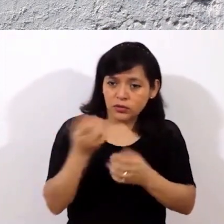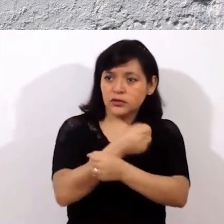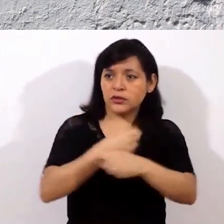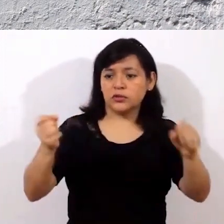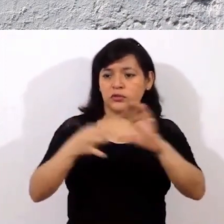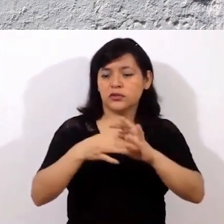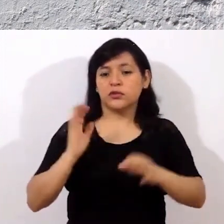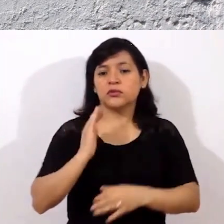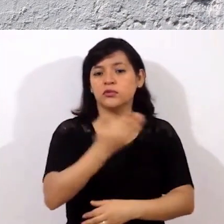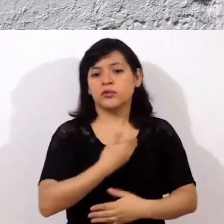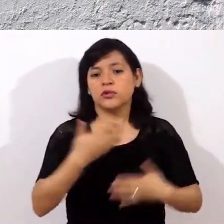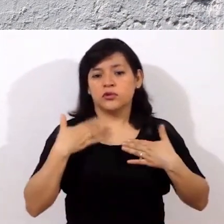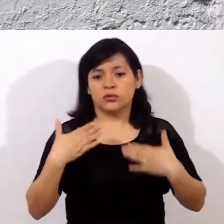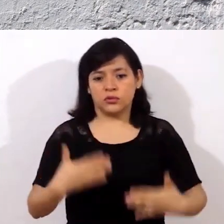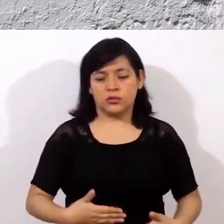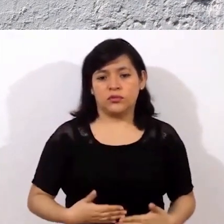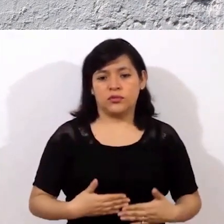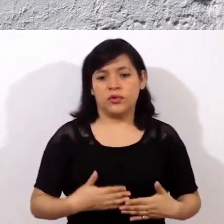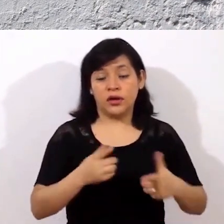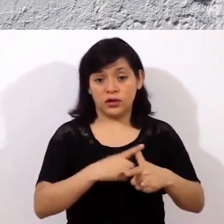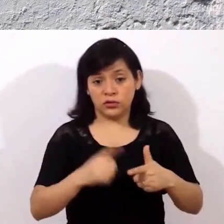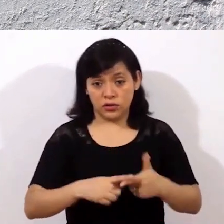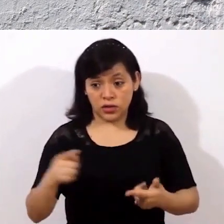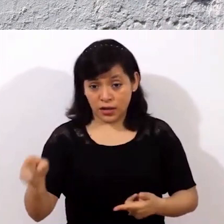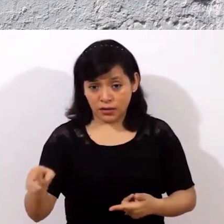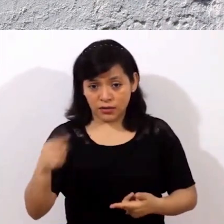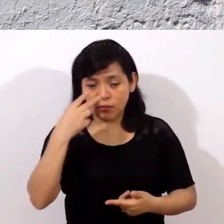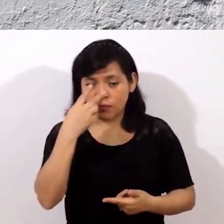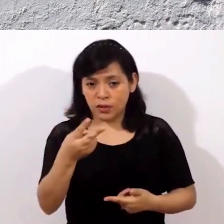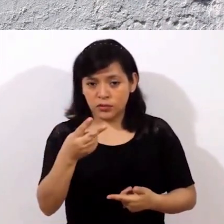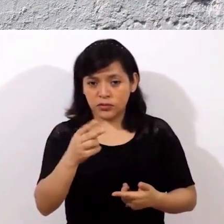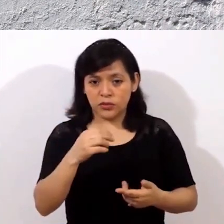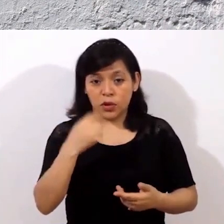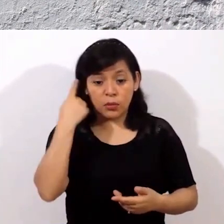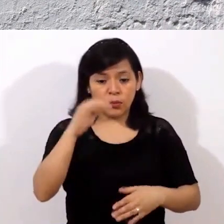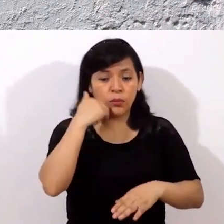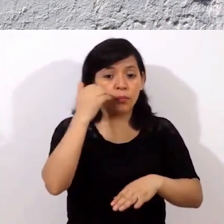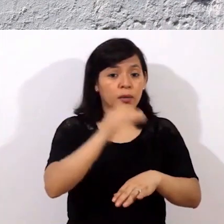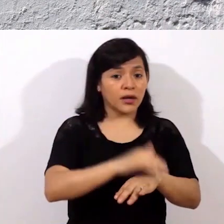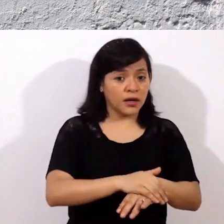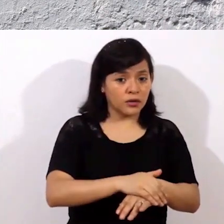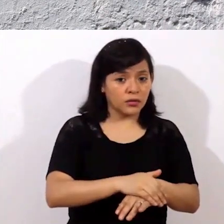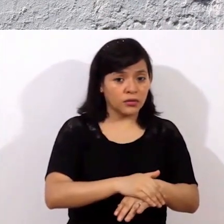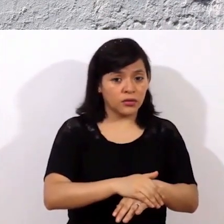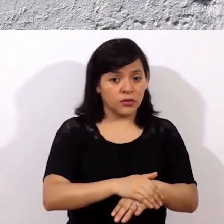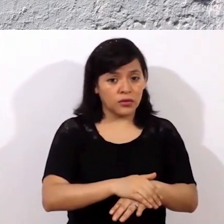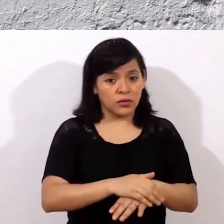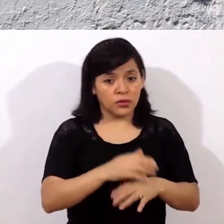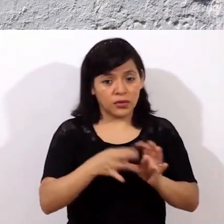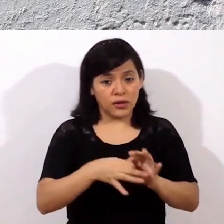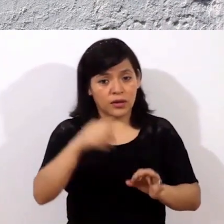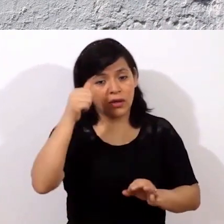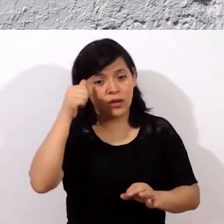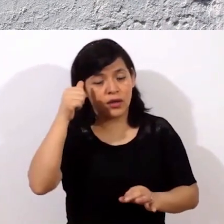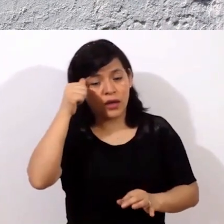cuerpo. Vemos entonces que por el pecado, allí todavía desde el Edén, la creación fue sujetada